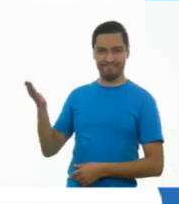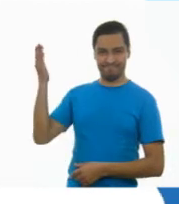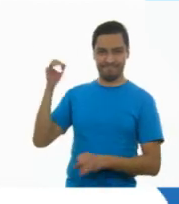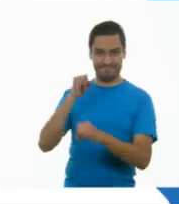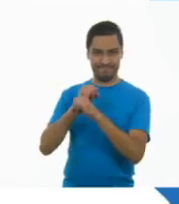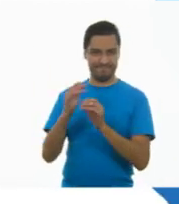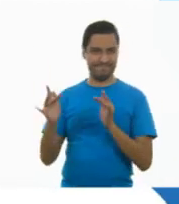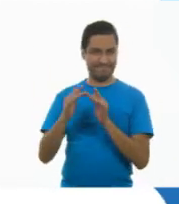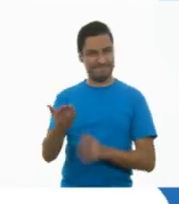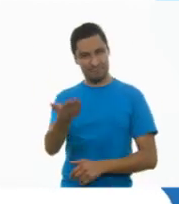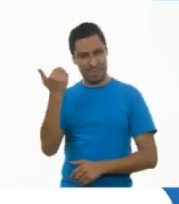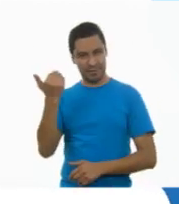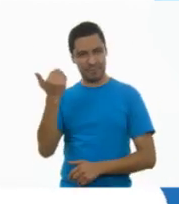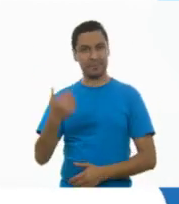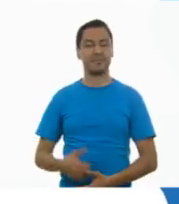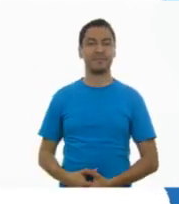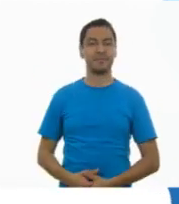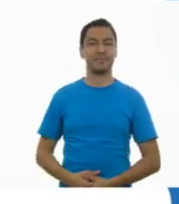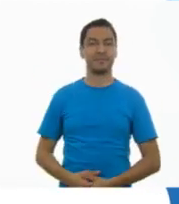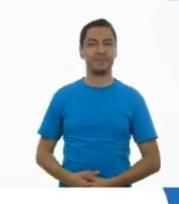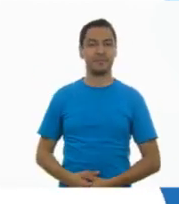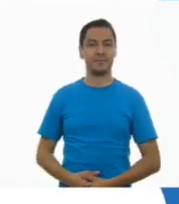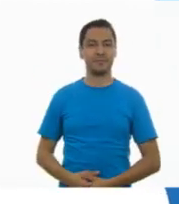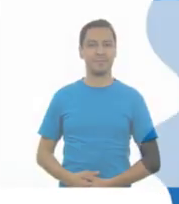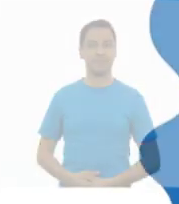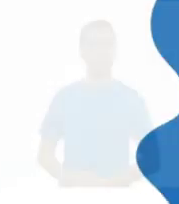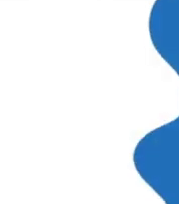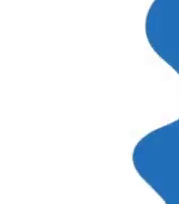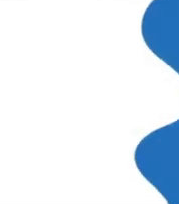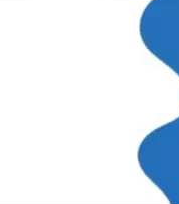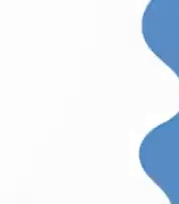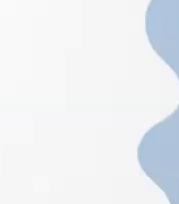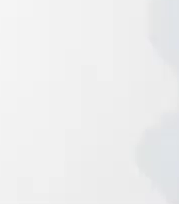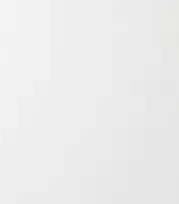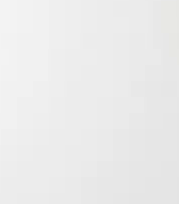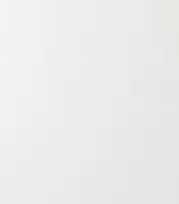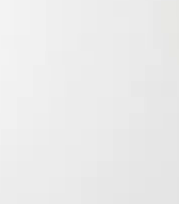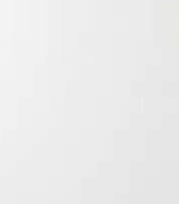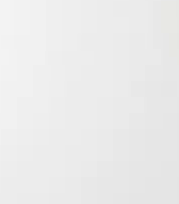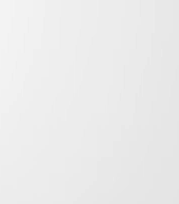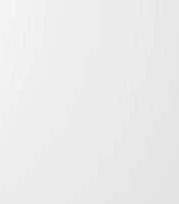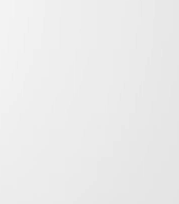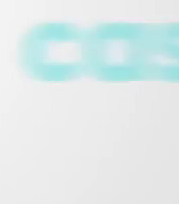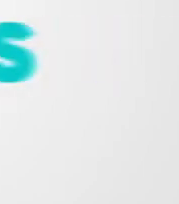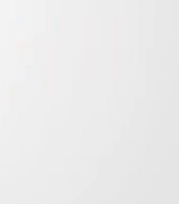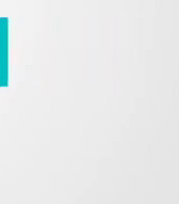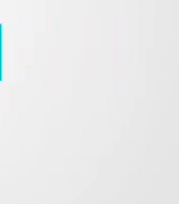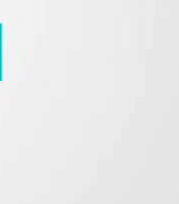encontrar en la siguiente liga: aprendeencasa.sep.gob.mx.